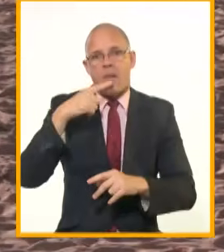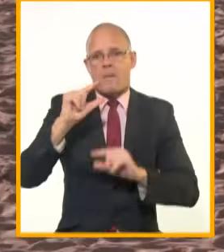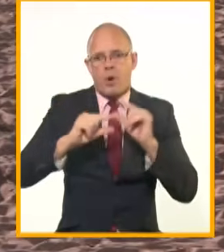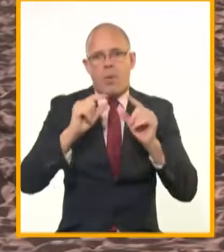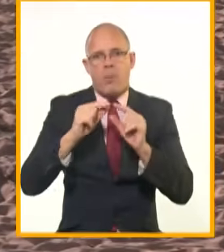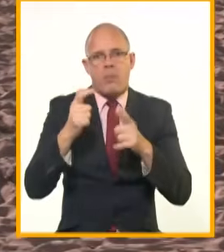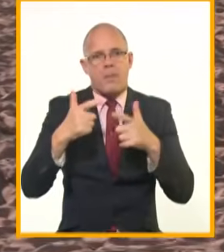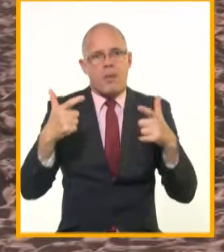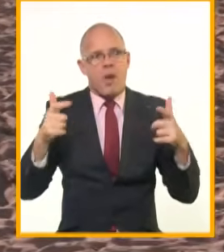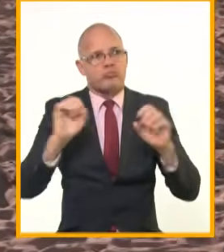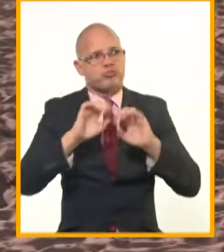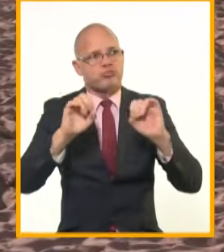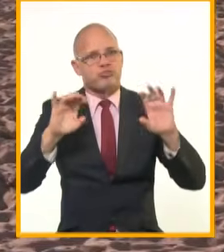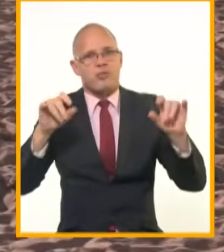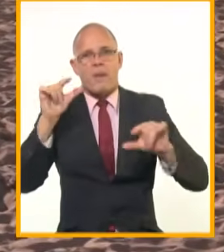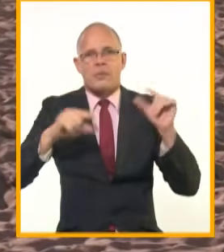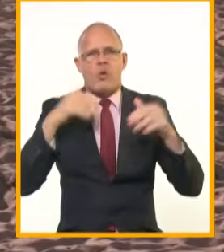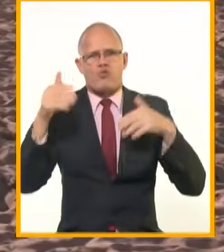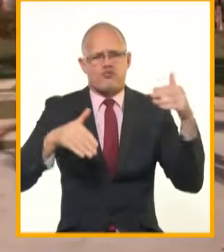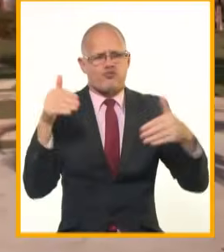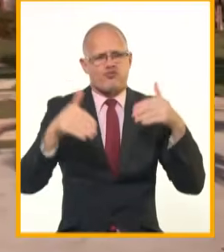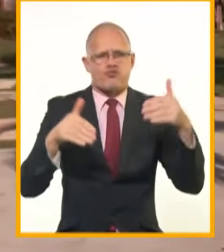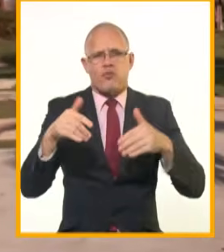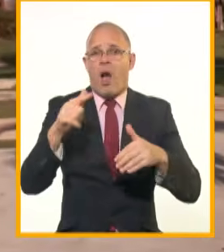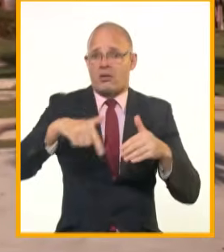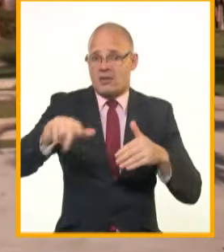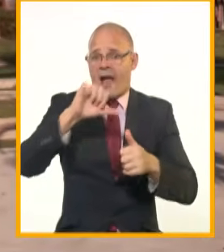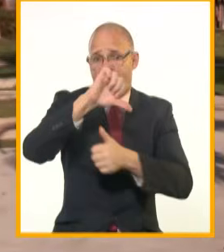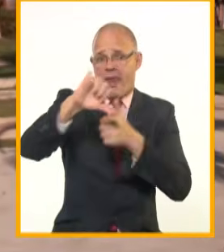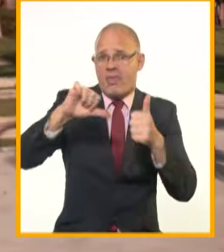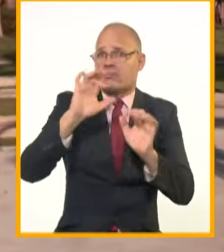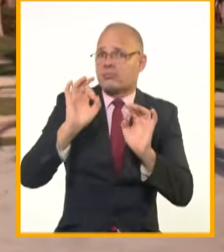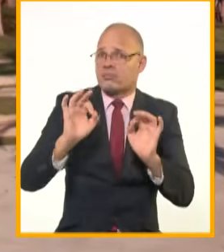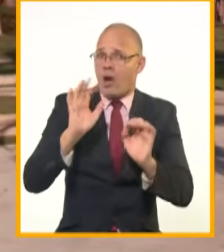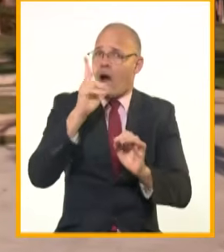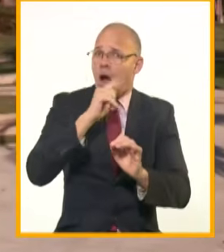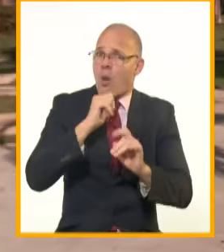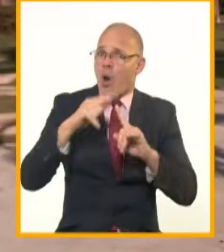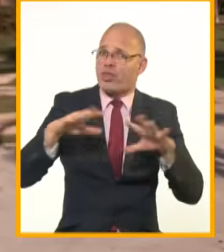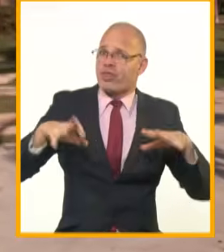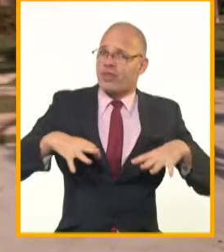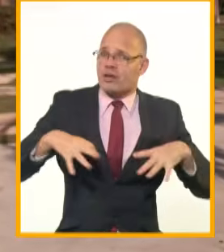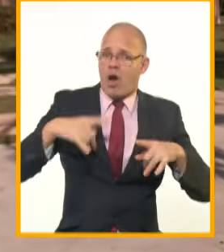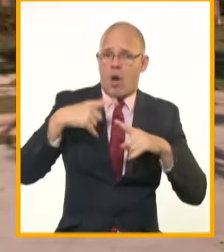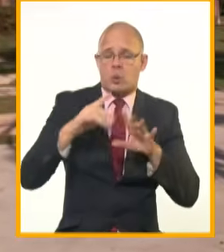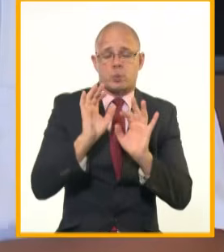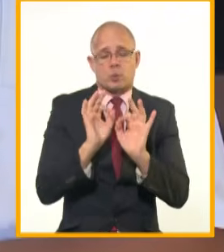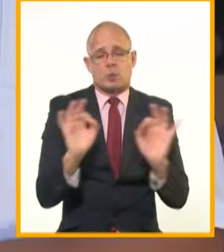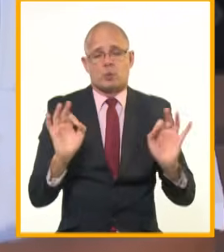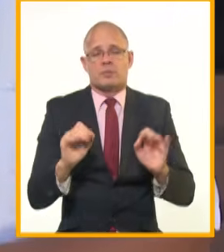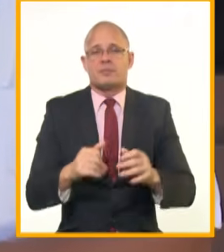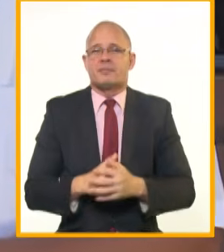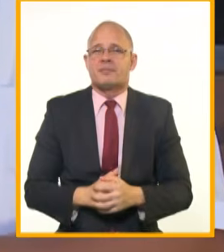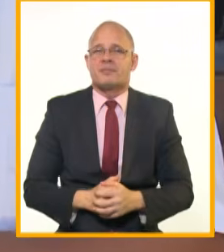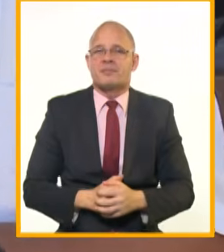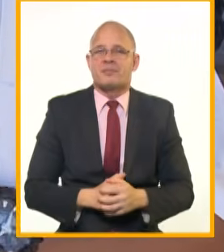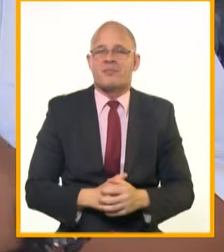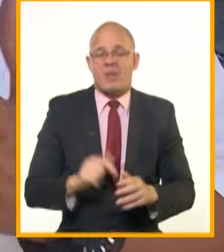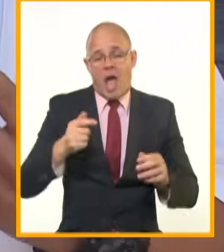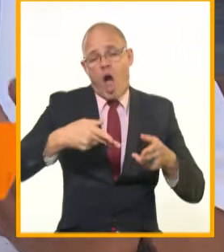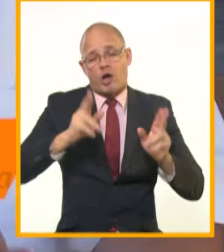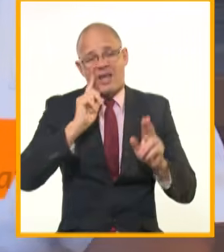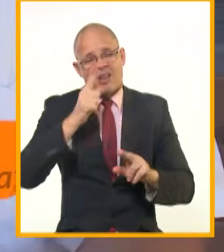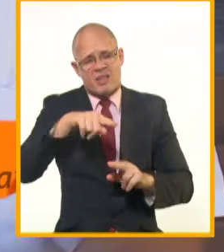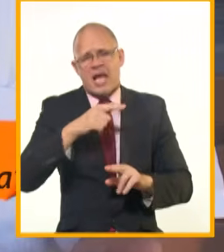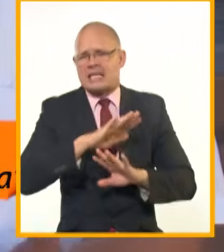los alojamientos más destacados del área del Caribe, promoviendo un turismo responsable y seguro. El hotel tiene un amplio